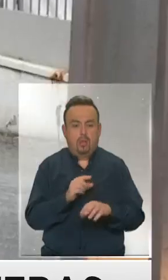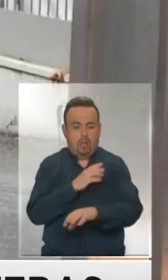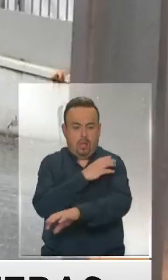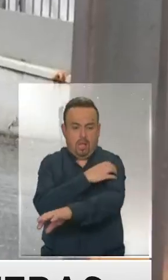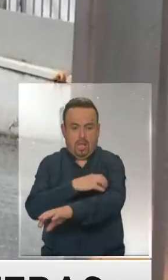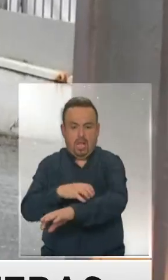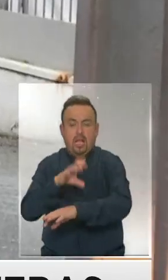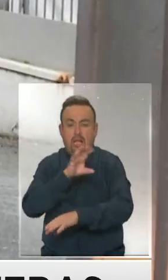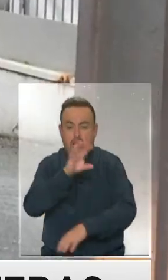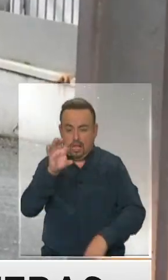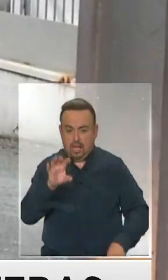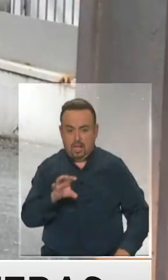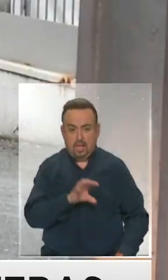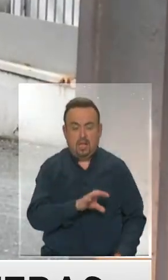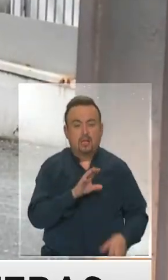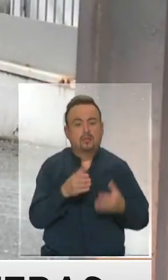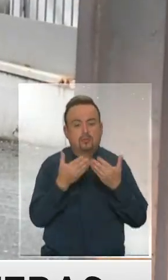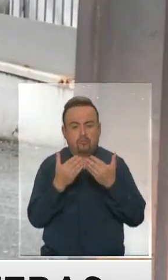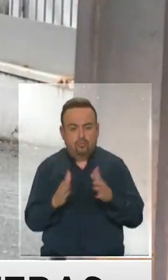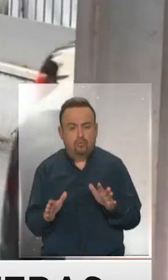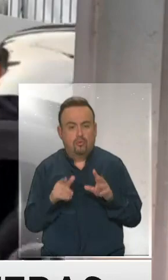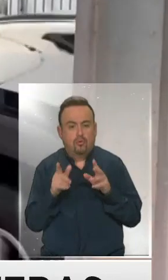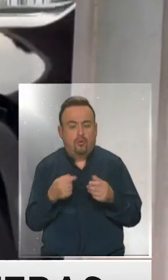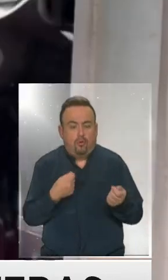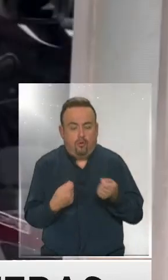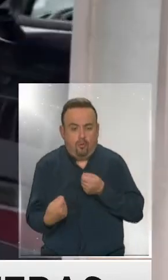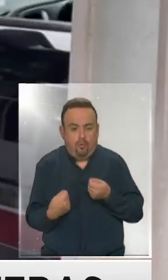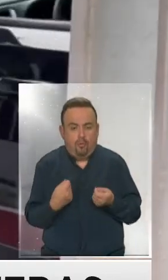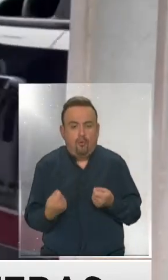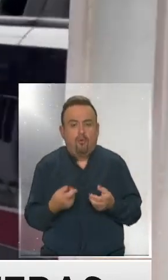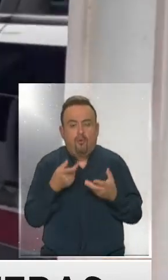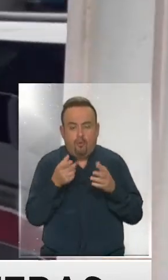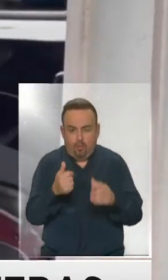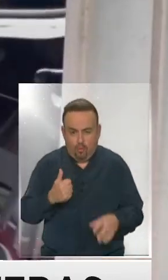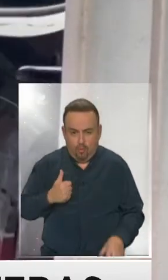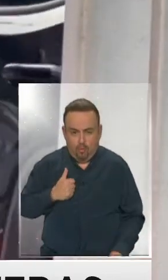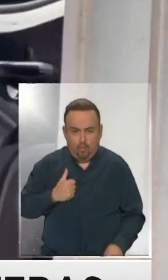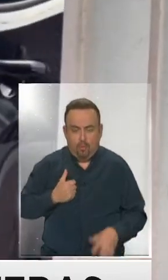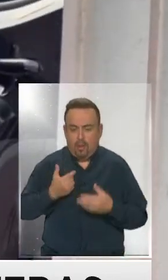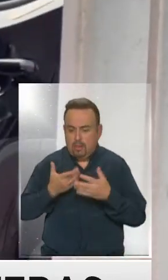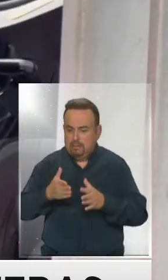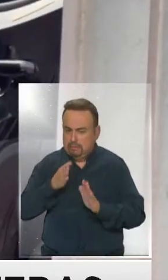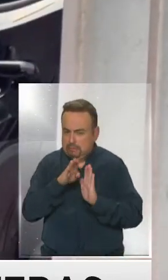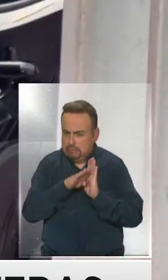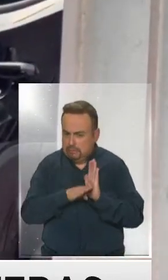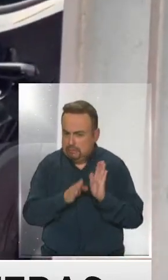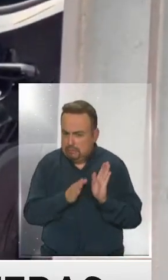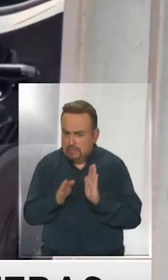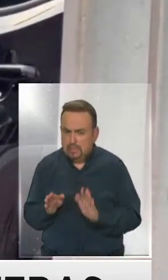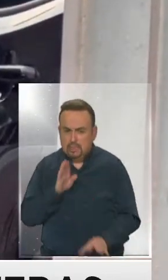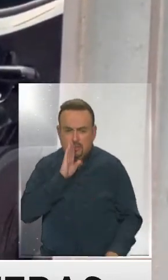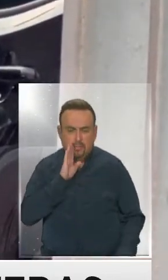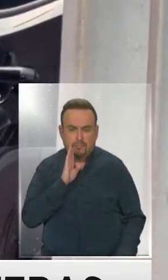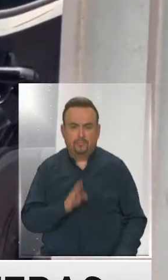y se aplicará la reapertura de aquellos comercios que cumplan con todos los protocolos sanitarios